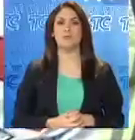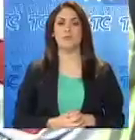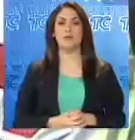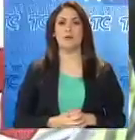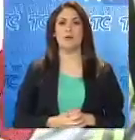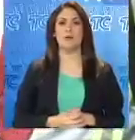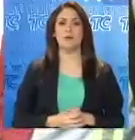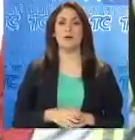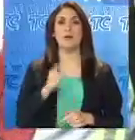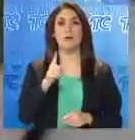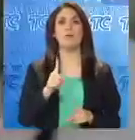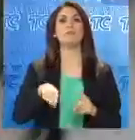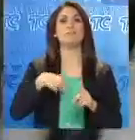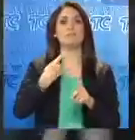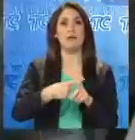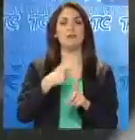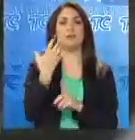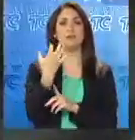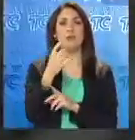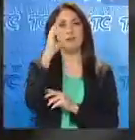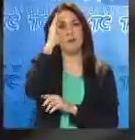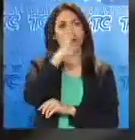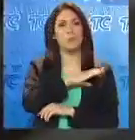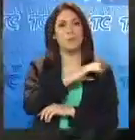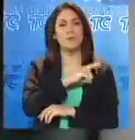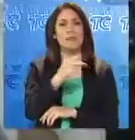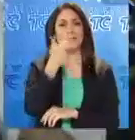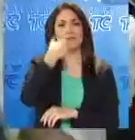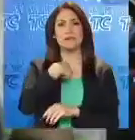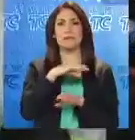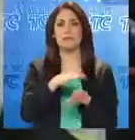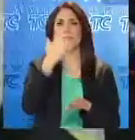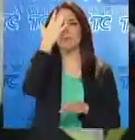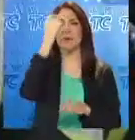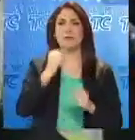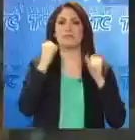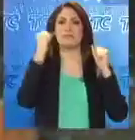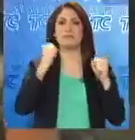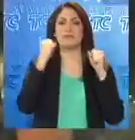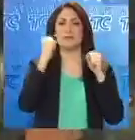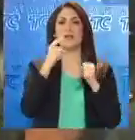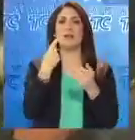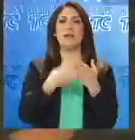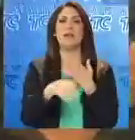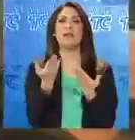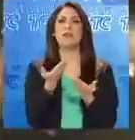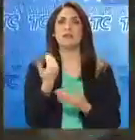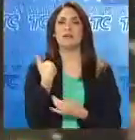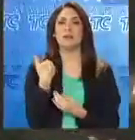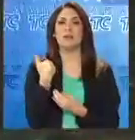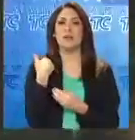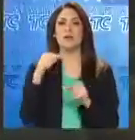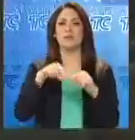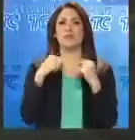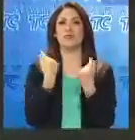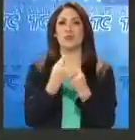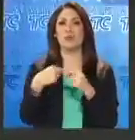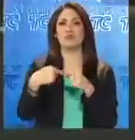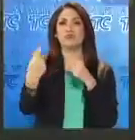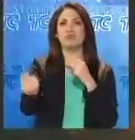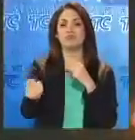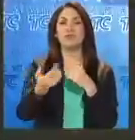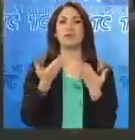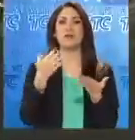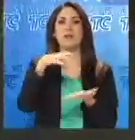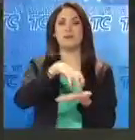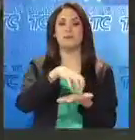William Tapia es uno más de 15 policías que resultaron heridos en las manifestaciones violentas producidas por el grupo contrario al gobierno en la Plaza